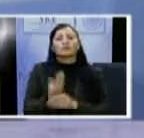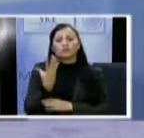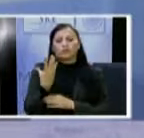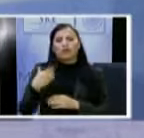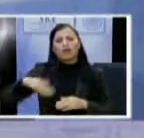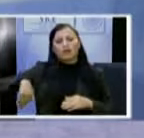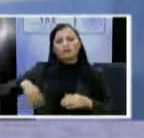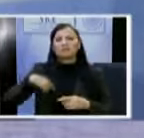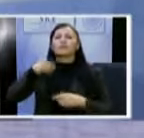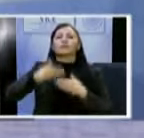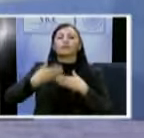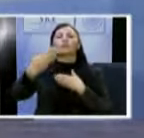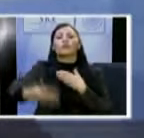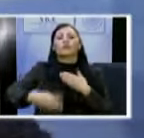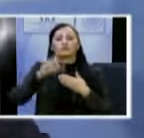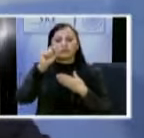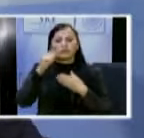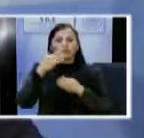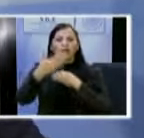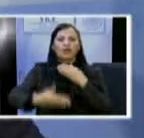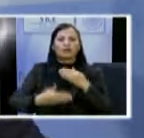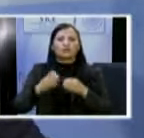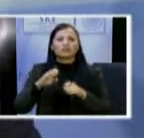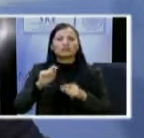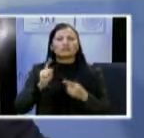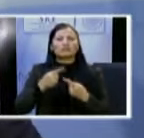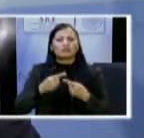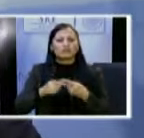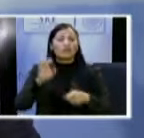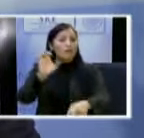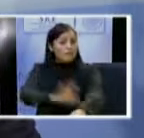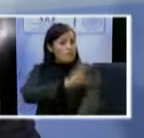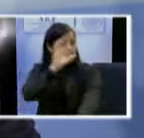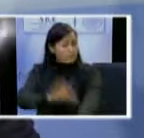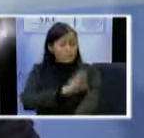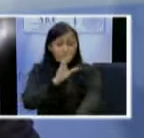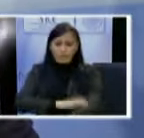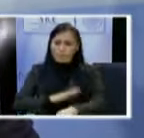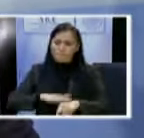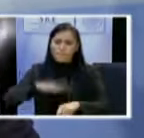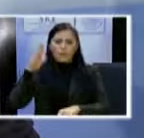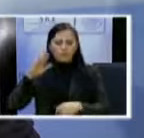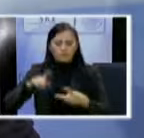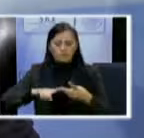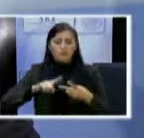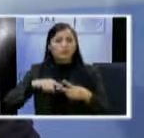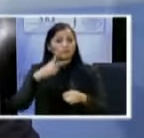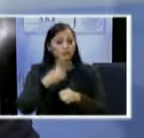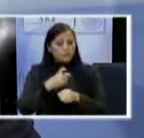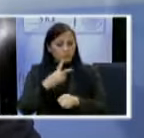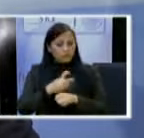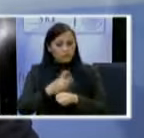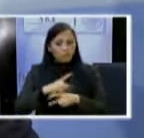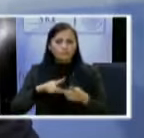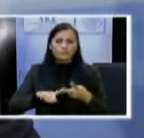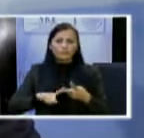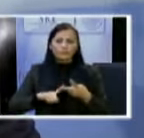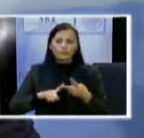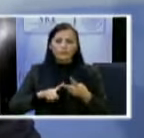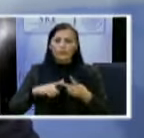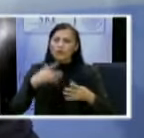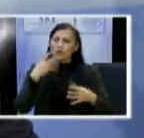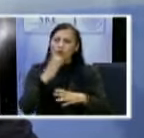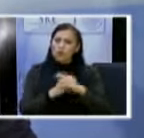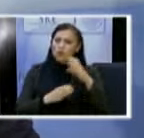comente bien en 20 años, es energía, en primer término. En segundo lugar es justamente